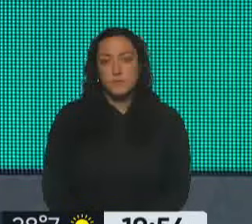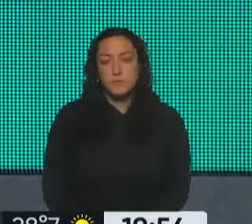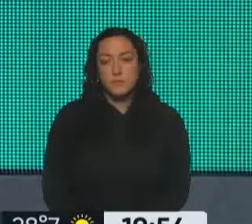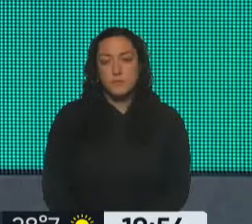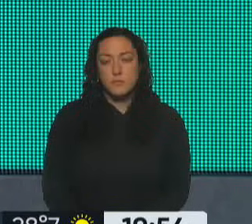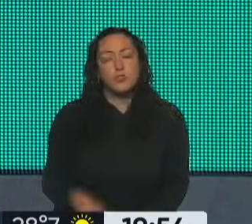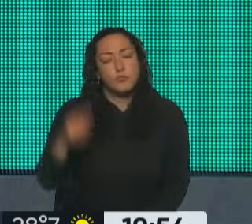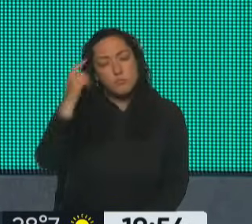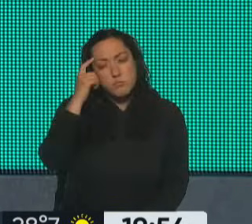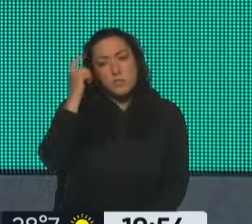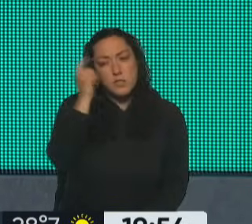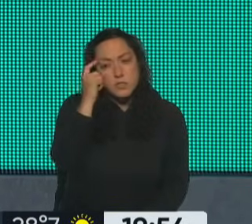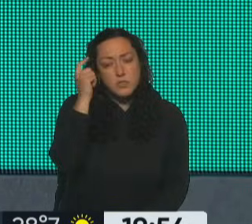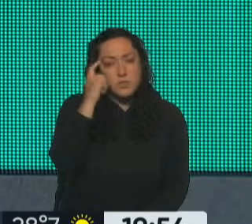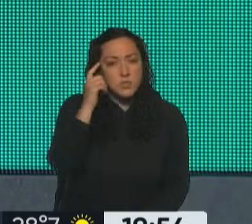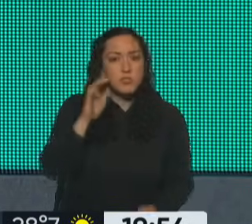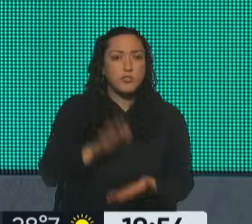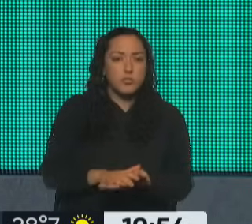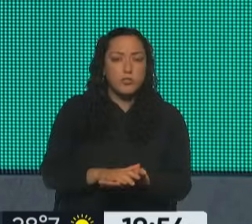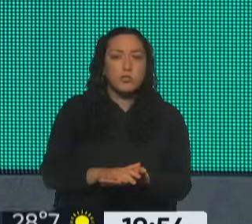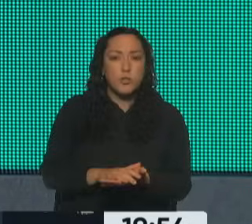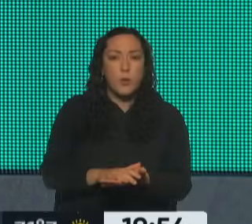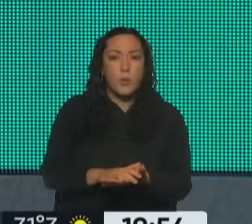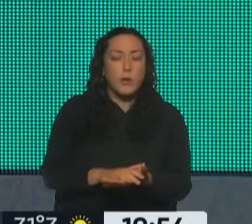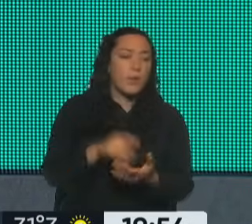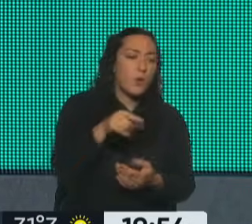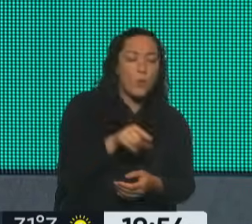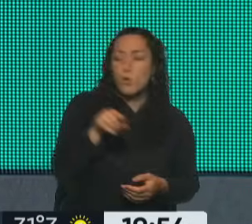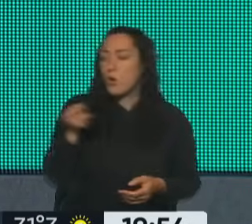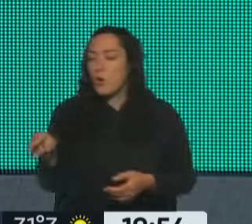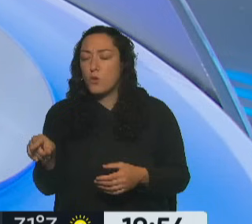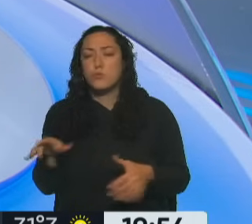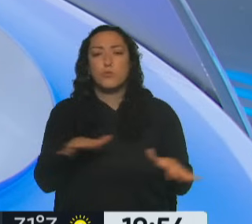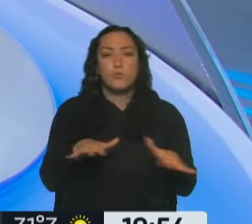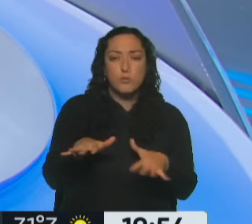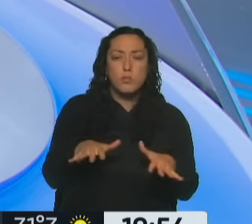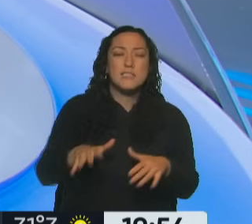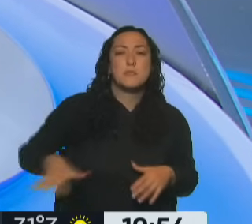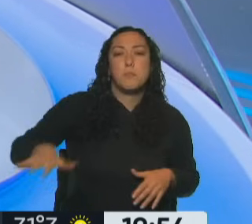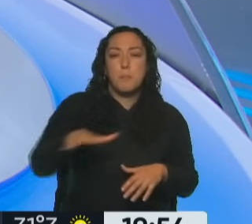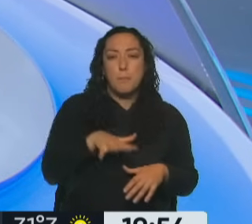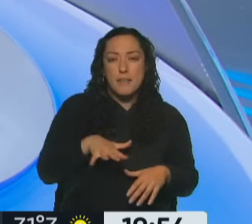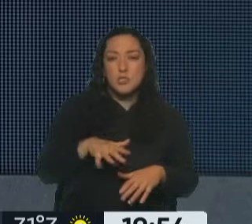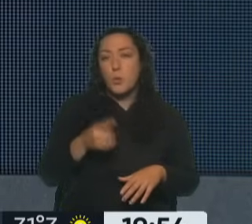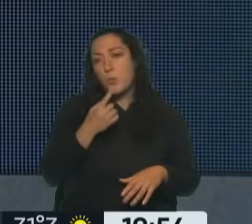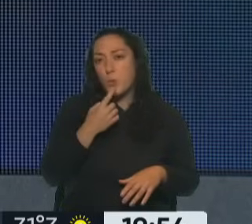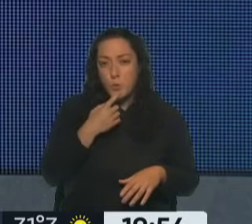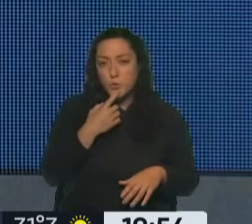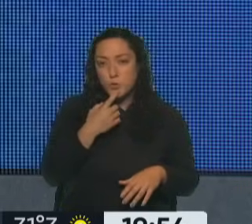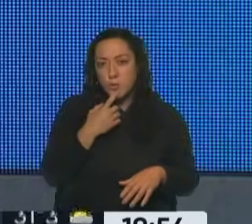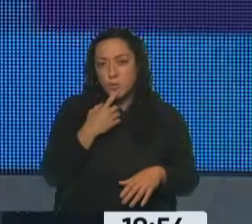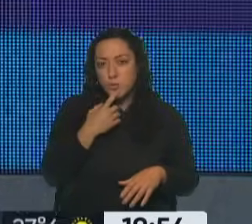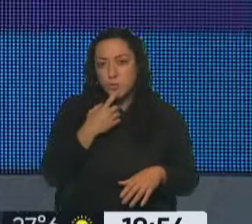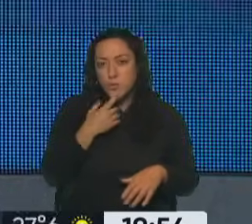Me quedé pensando en el universo ni de uno ni de otro, que vos dijiste, en ese espacio de los indecisos se volcaron